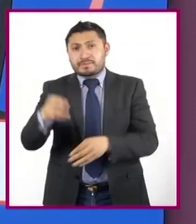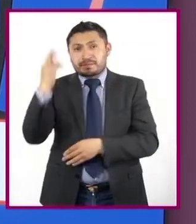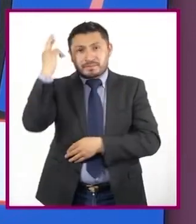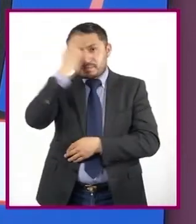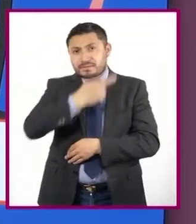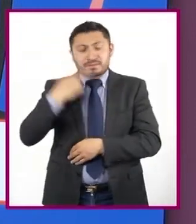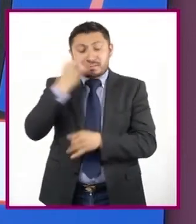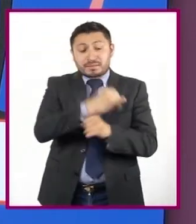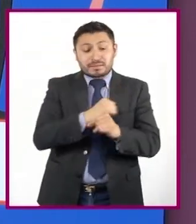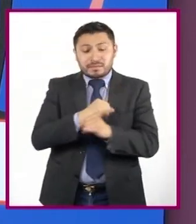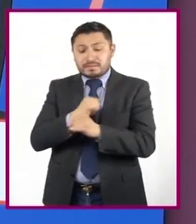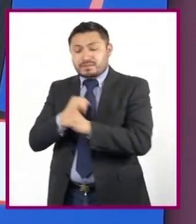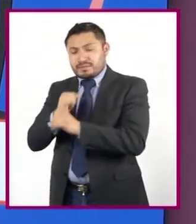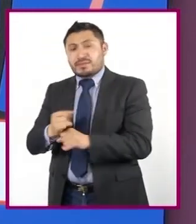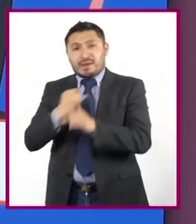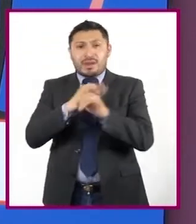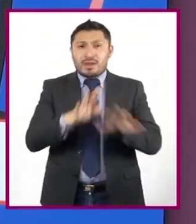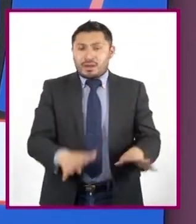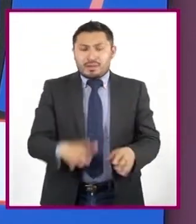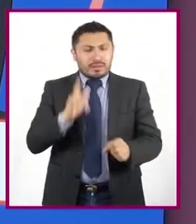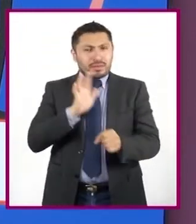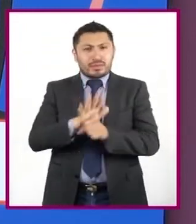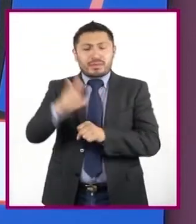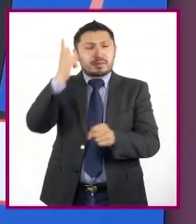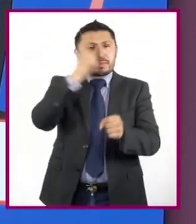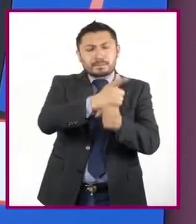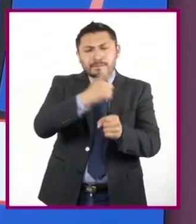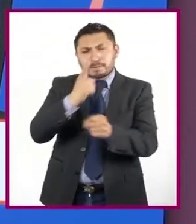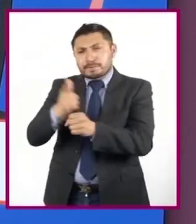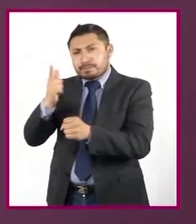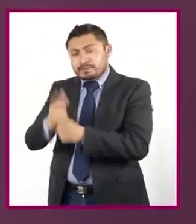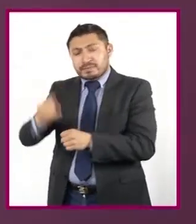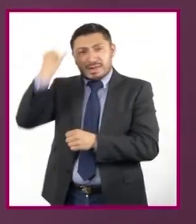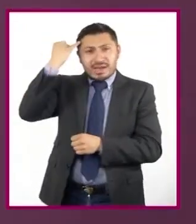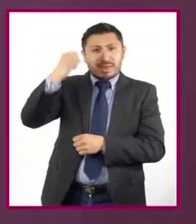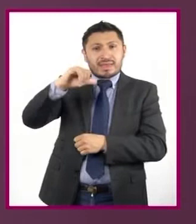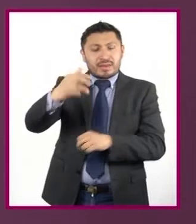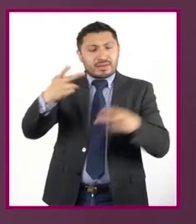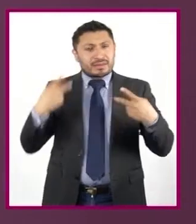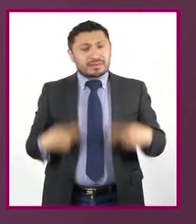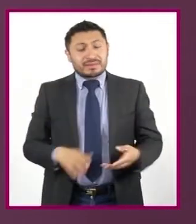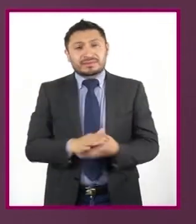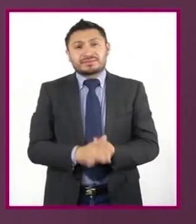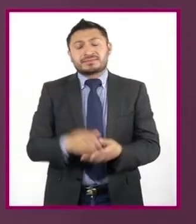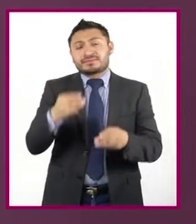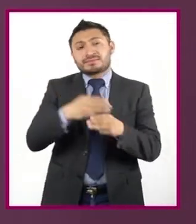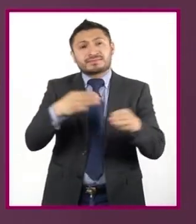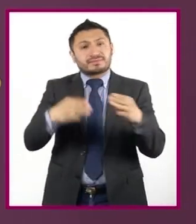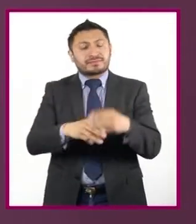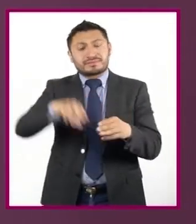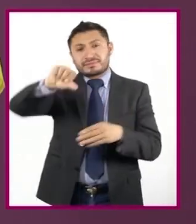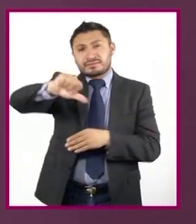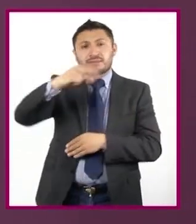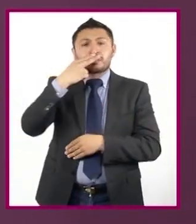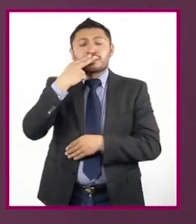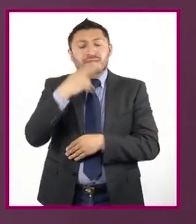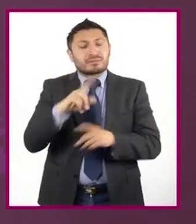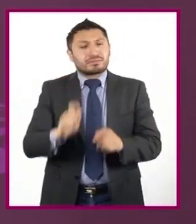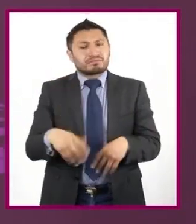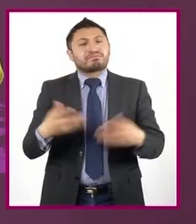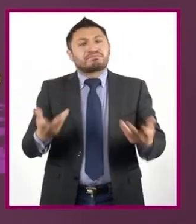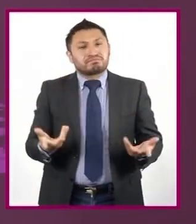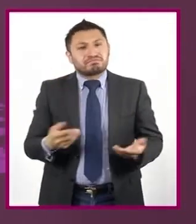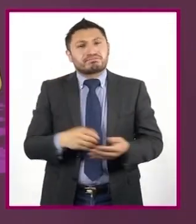e información que identifica las ideas aportadas por otros. Los materiales que vamos a necesitar en esta sesión